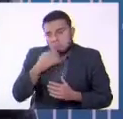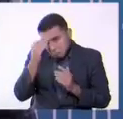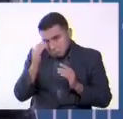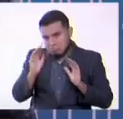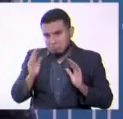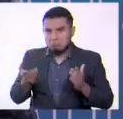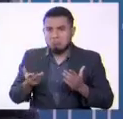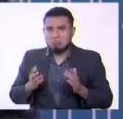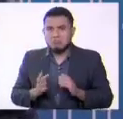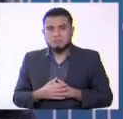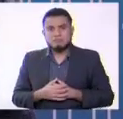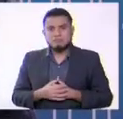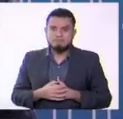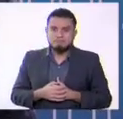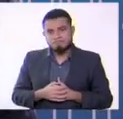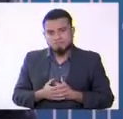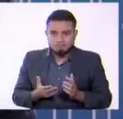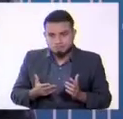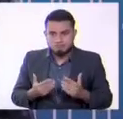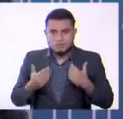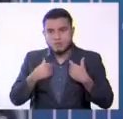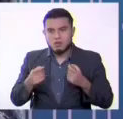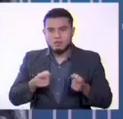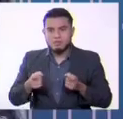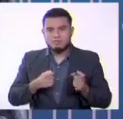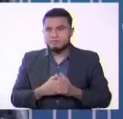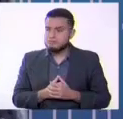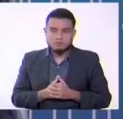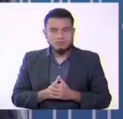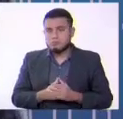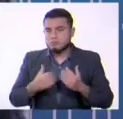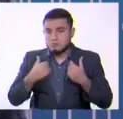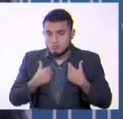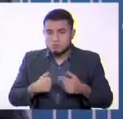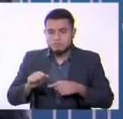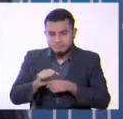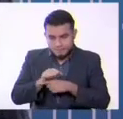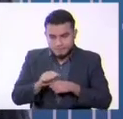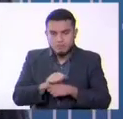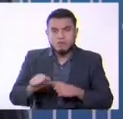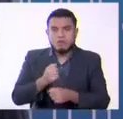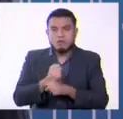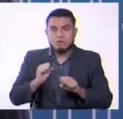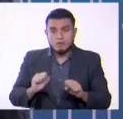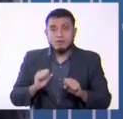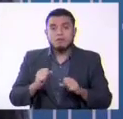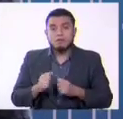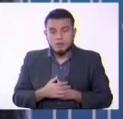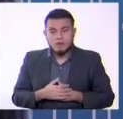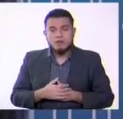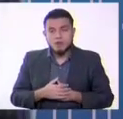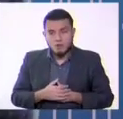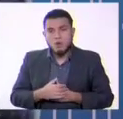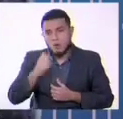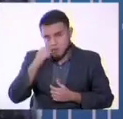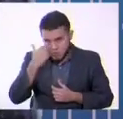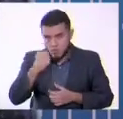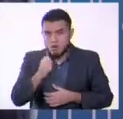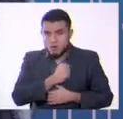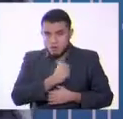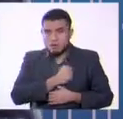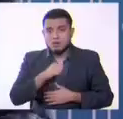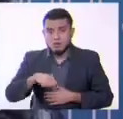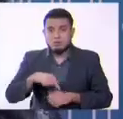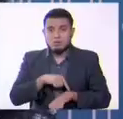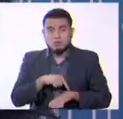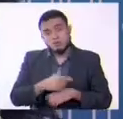que hacían, en realidad no tenía control. Debemos de ejercer esa libertad de la juventud con responsabilidad desde este momento,